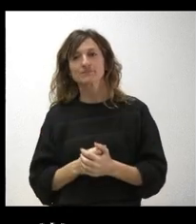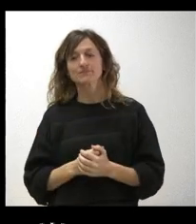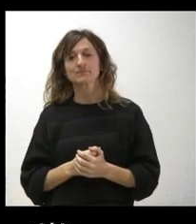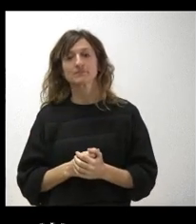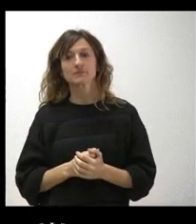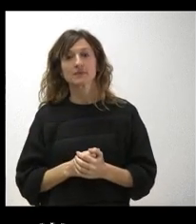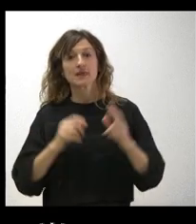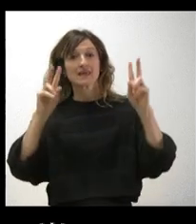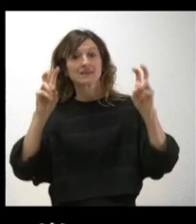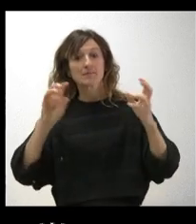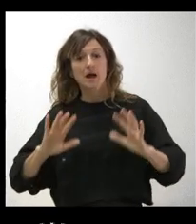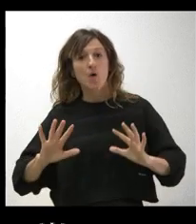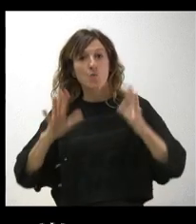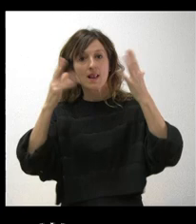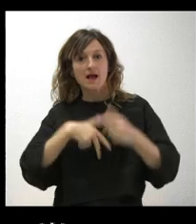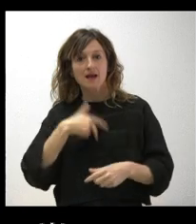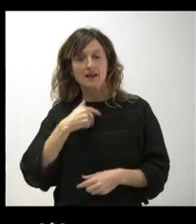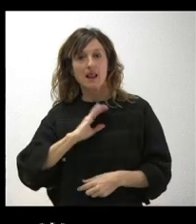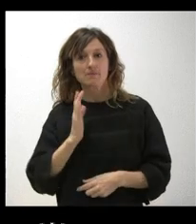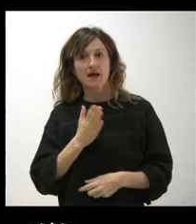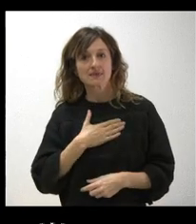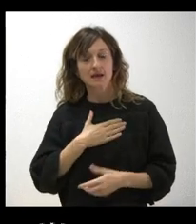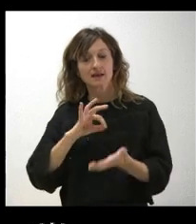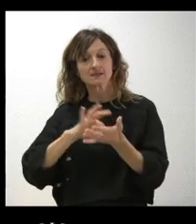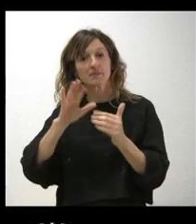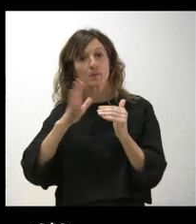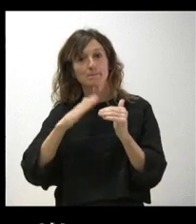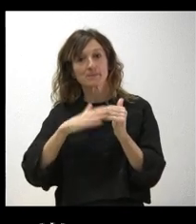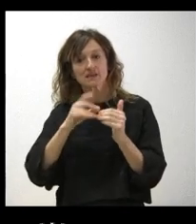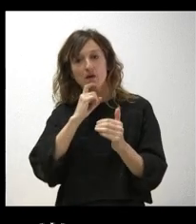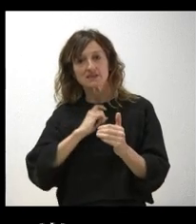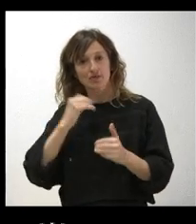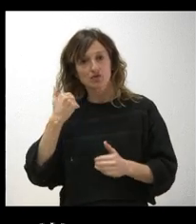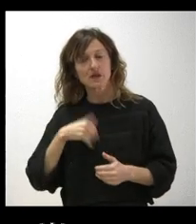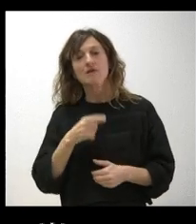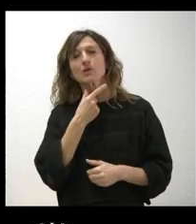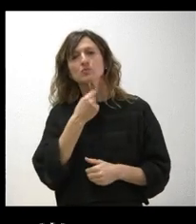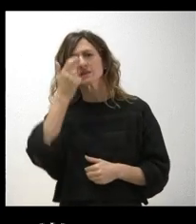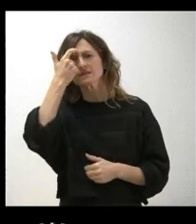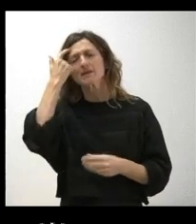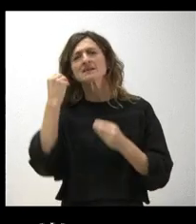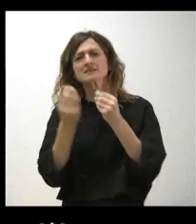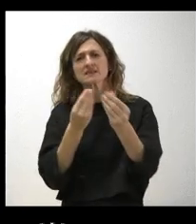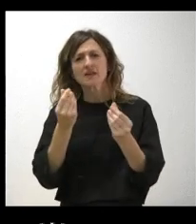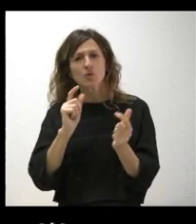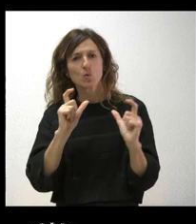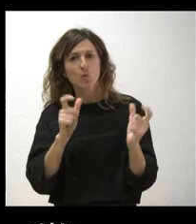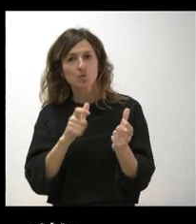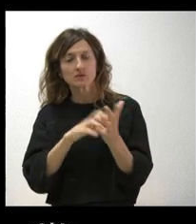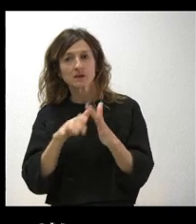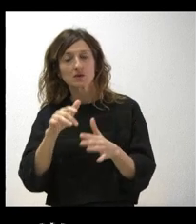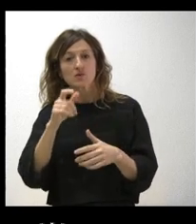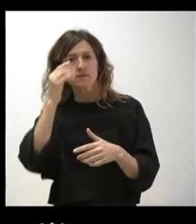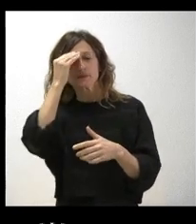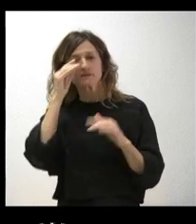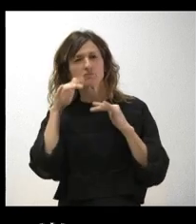sobre la huelga general de mañana eh Más allá de los servicios mínimos que nos han informado Me gustaría saber Cuál es la sensación de la junta o qué seguimiento esperan que que